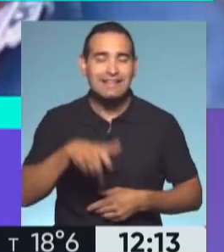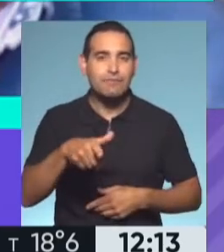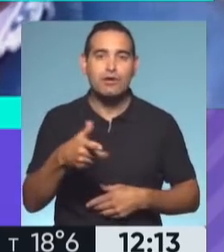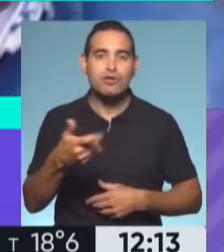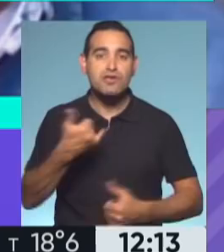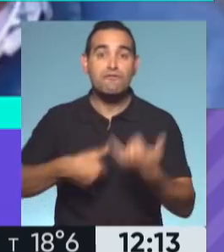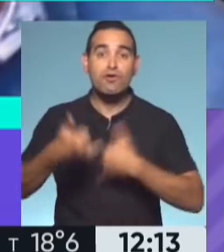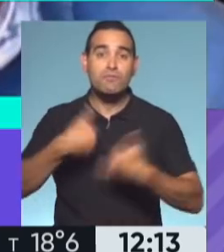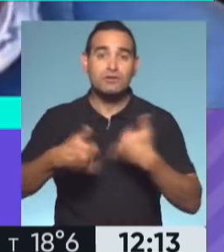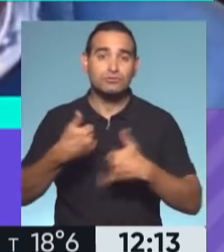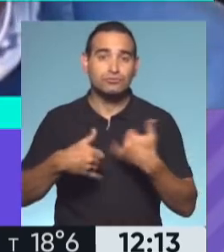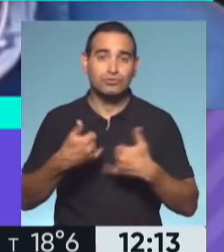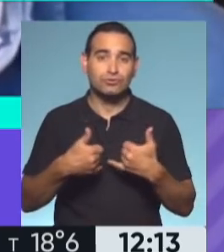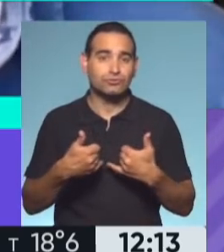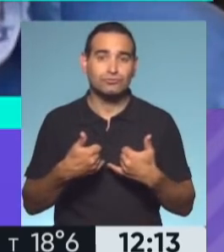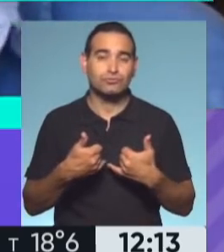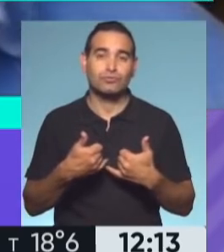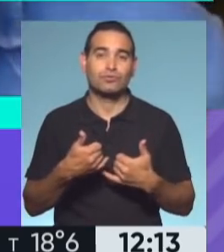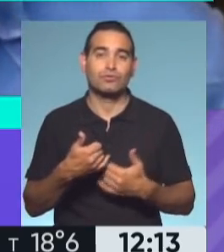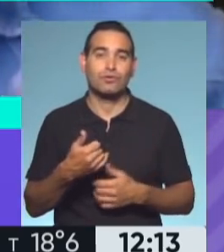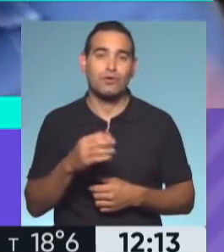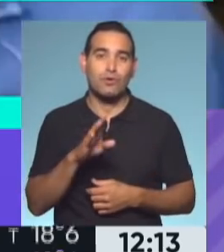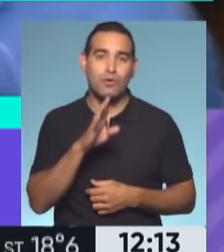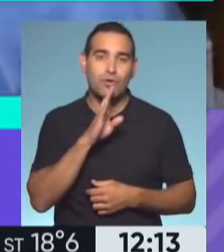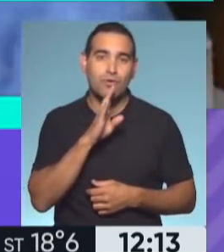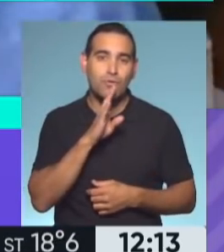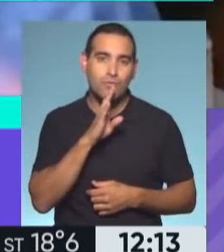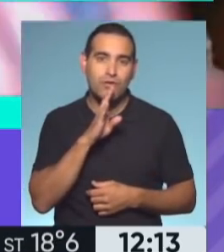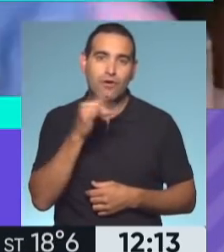gran minoría judía adentro y que siempre